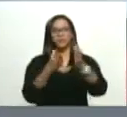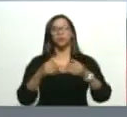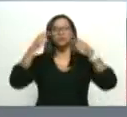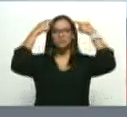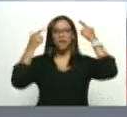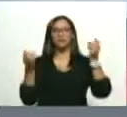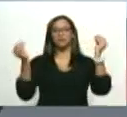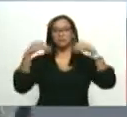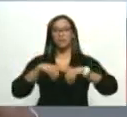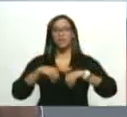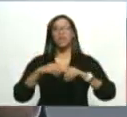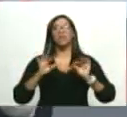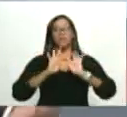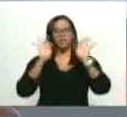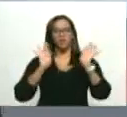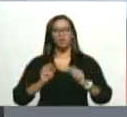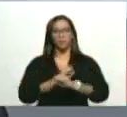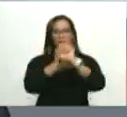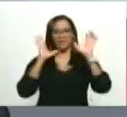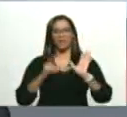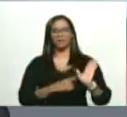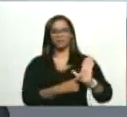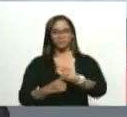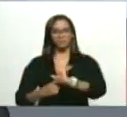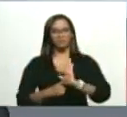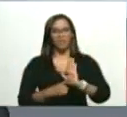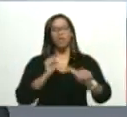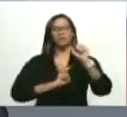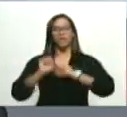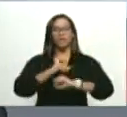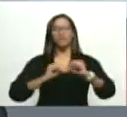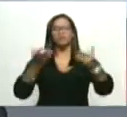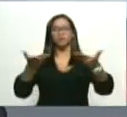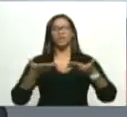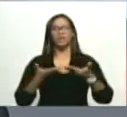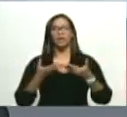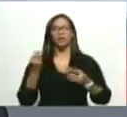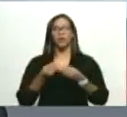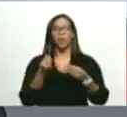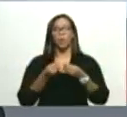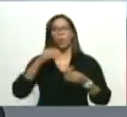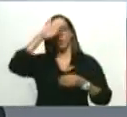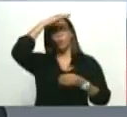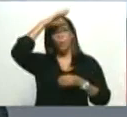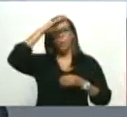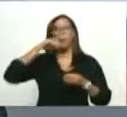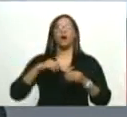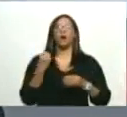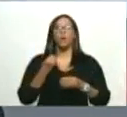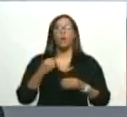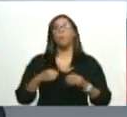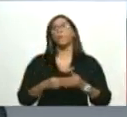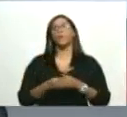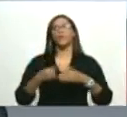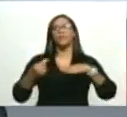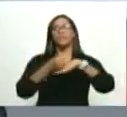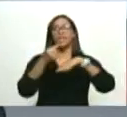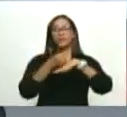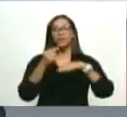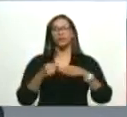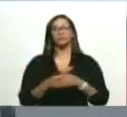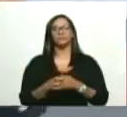Chávez y de forma clara y explícita defienden su legado, como es el caso de Cuba, como es el caso de Nicaragua, como es el caso de